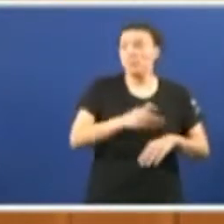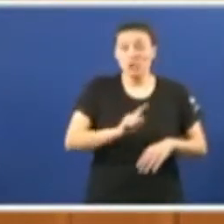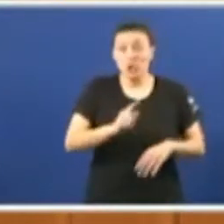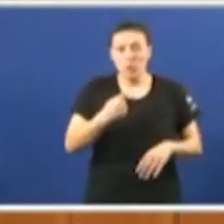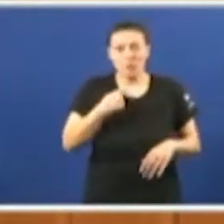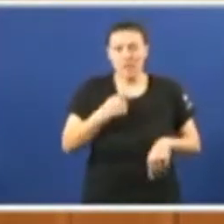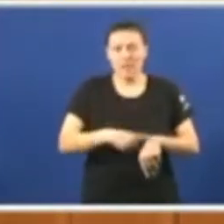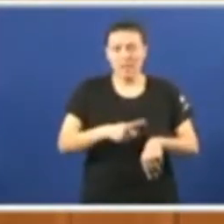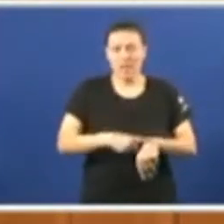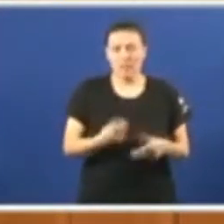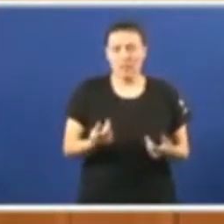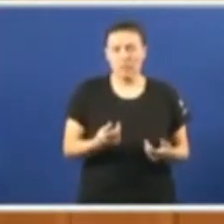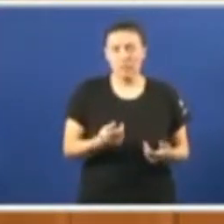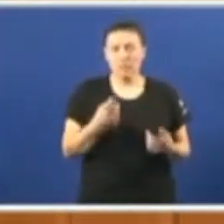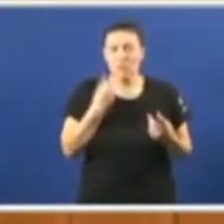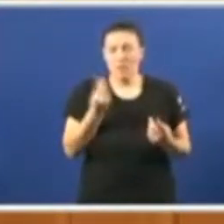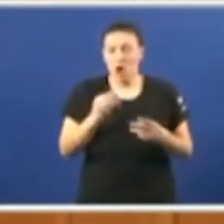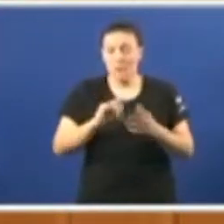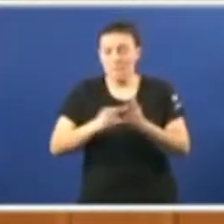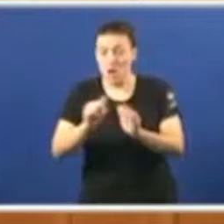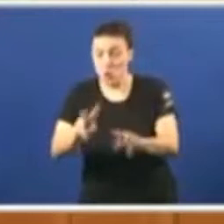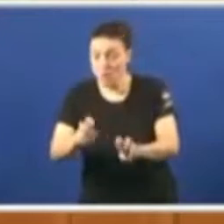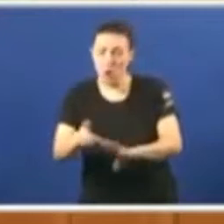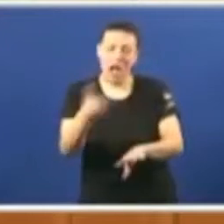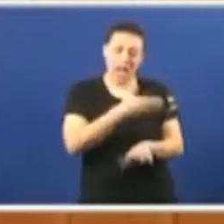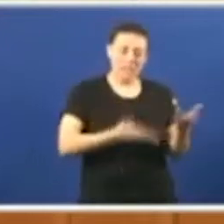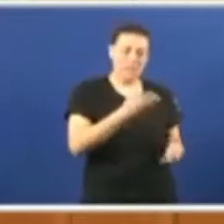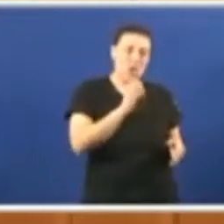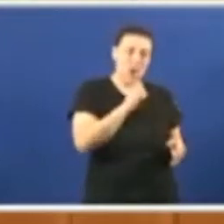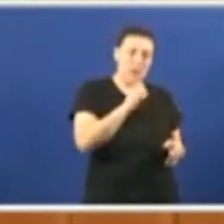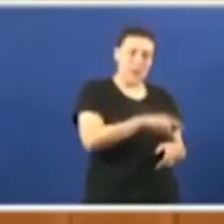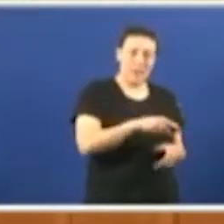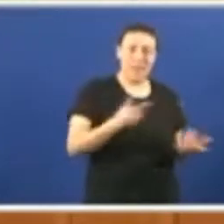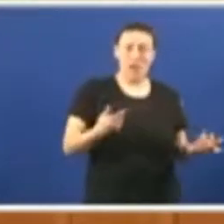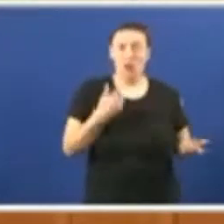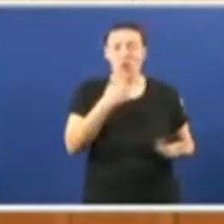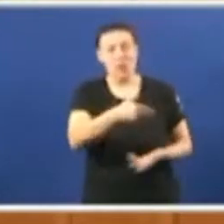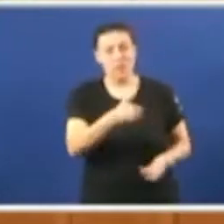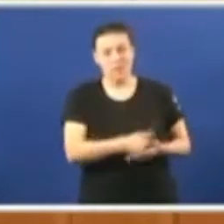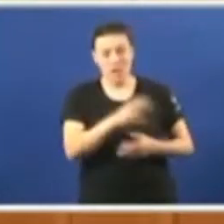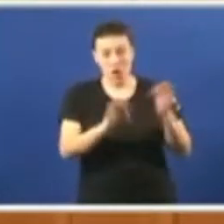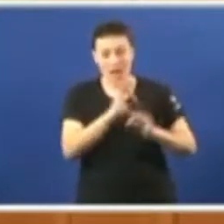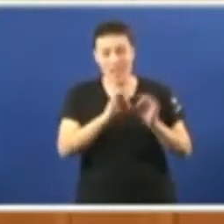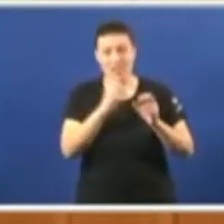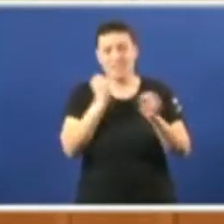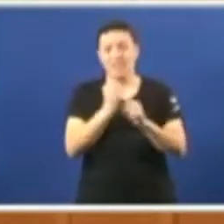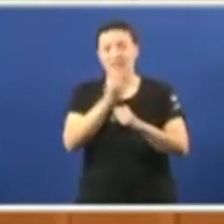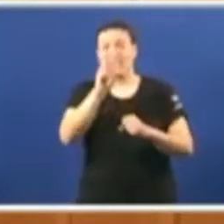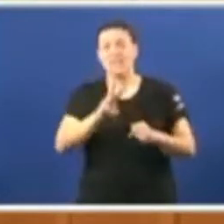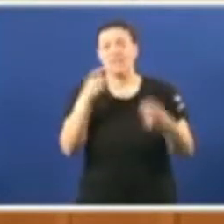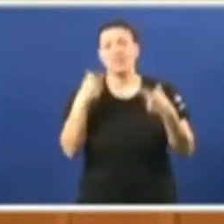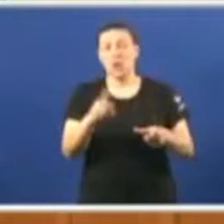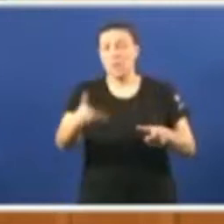estamos enredando. Iso sería o útil, o razonable. E, dende logo, o que piden as organizacións que traballan no terceiro